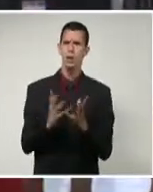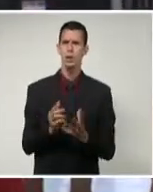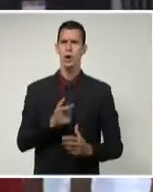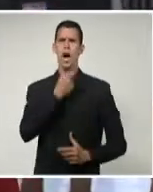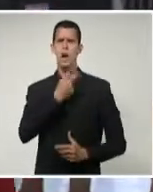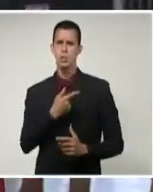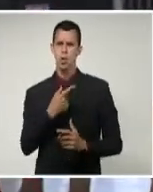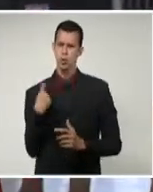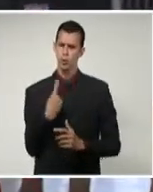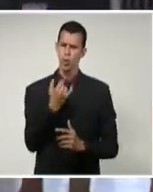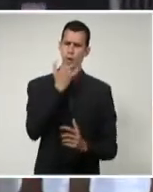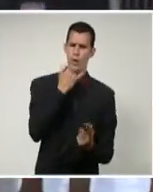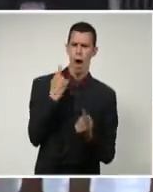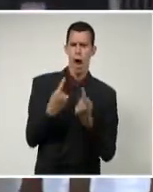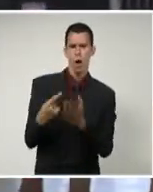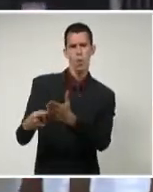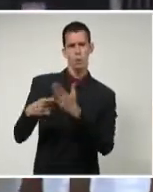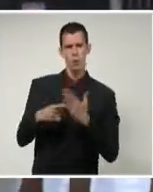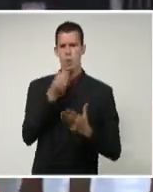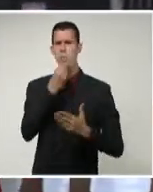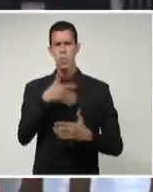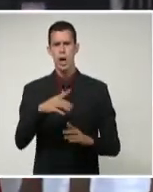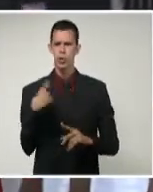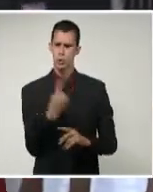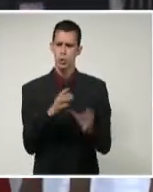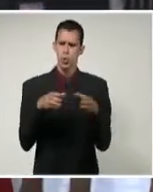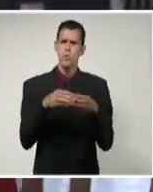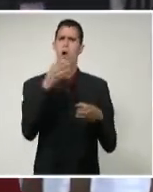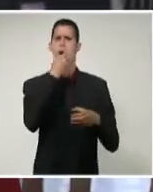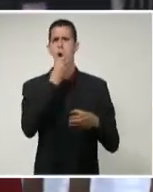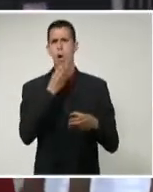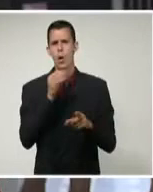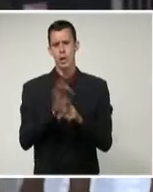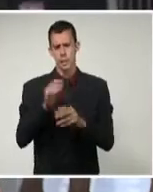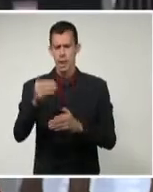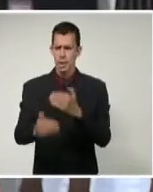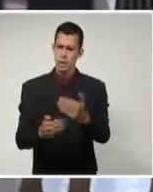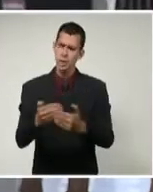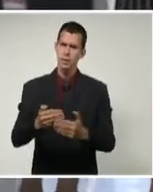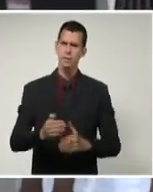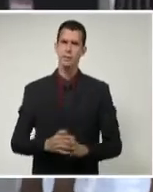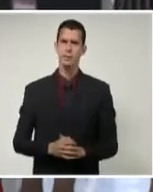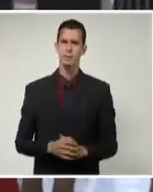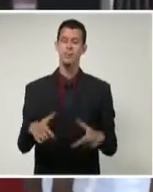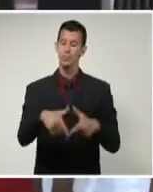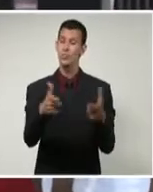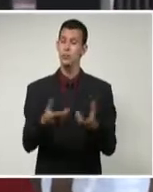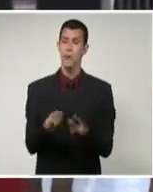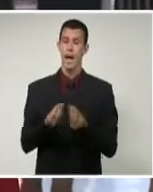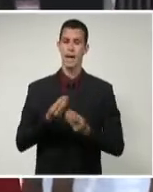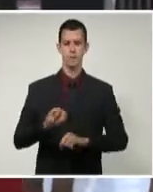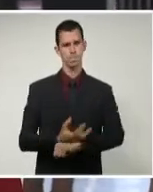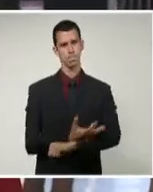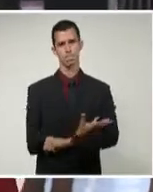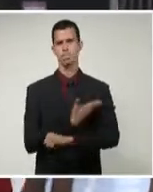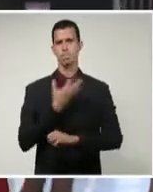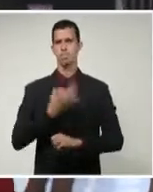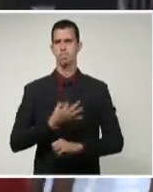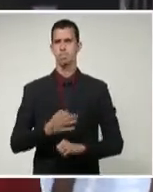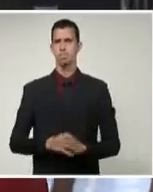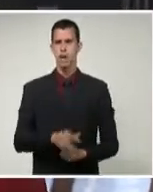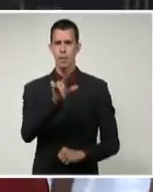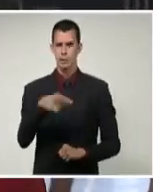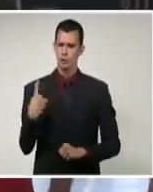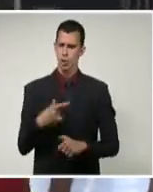que empezamos a construir las nuevas generaciones de cubanas. Un congreso emotivo, histórico, para los delegados que pudimos